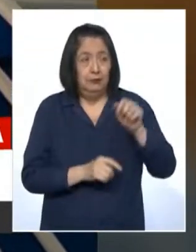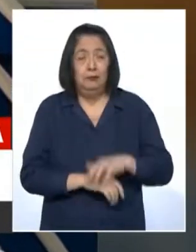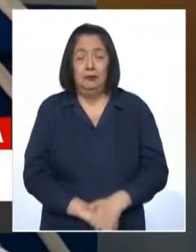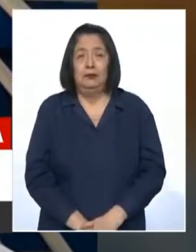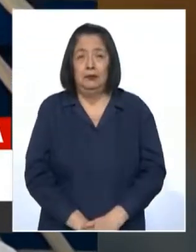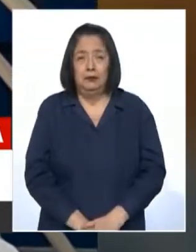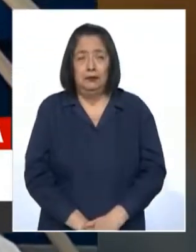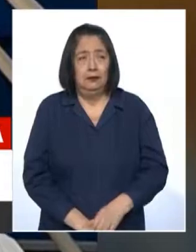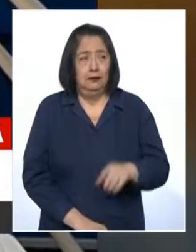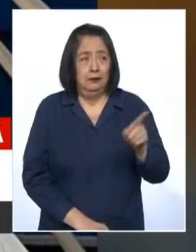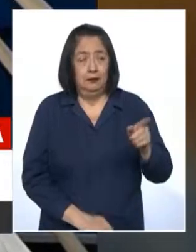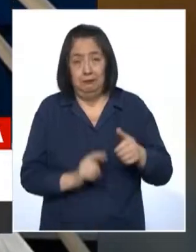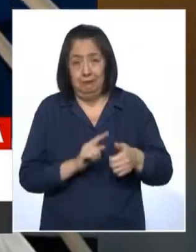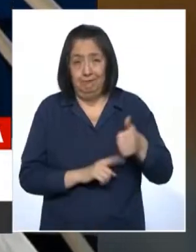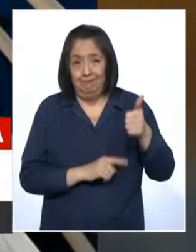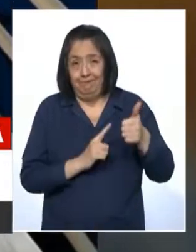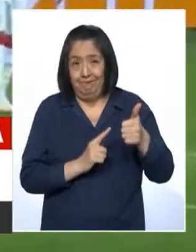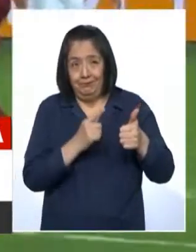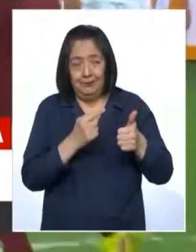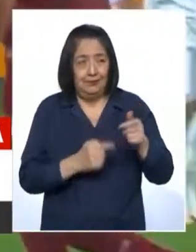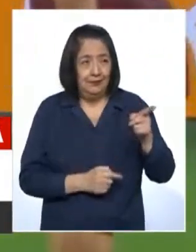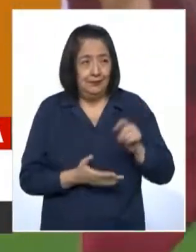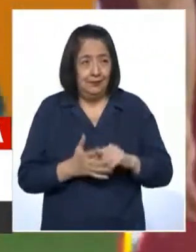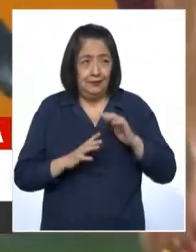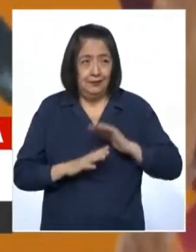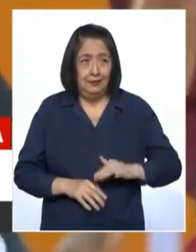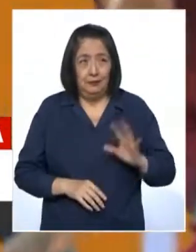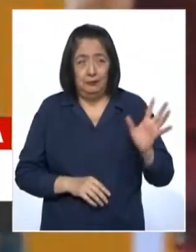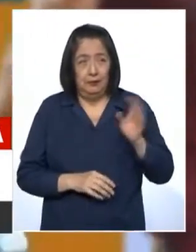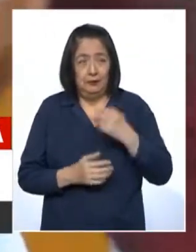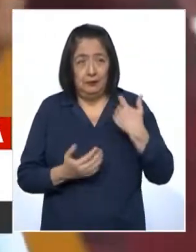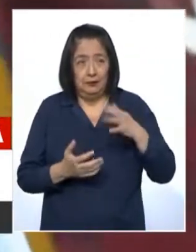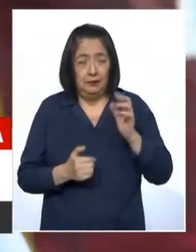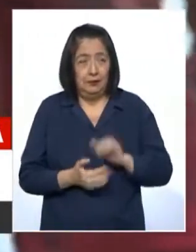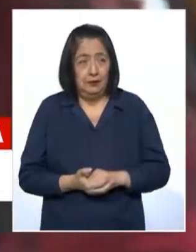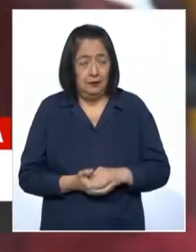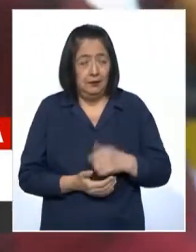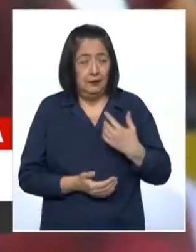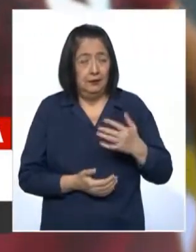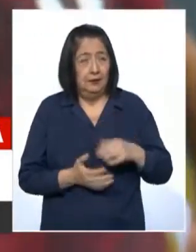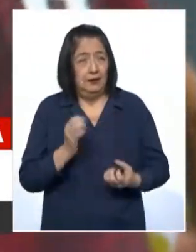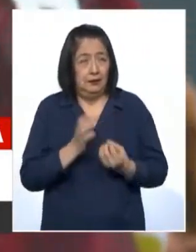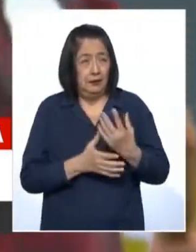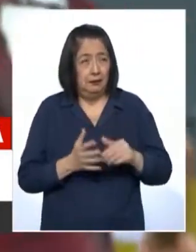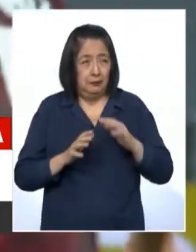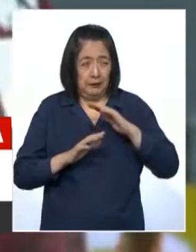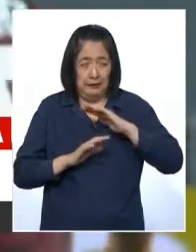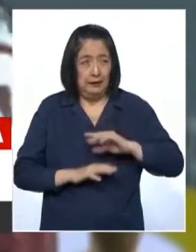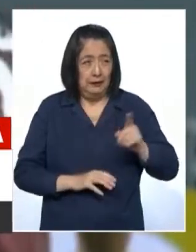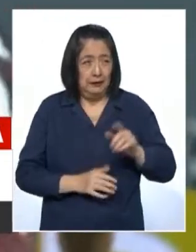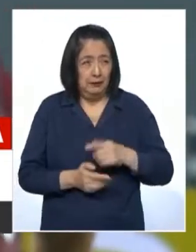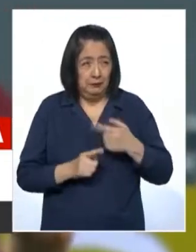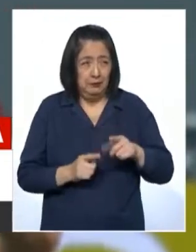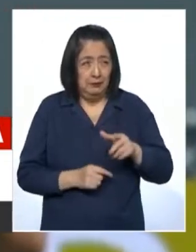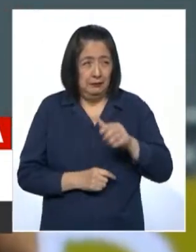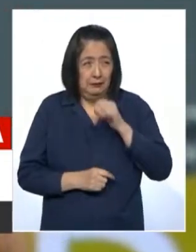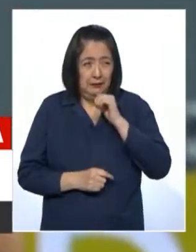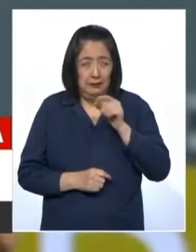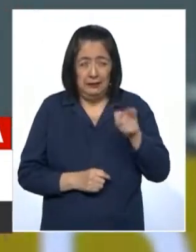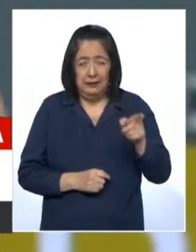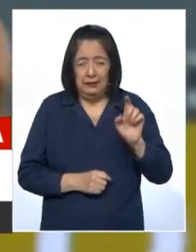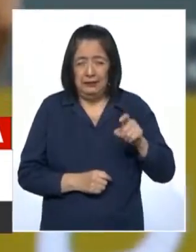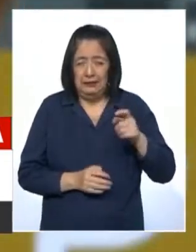Lapadula, dedito para arriba, tranquilidad para todos, va a llegar a septiembre tranquilo, pero era un pendiente que él